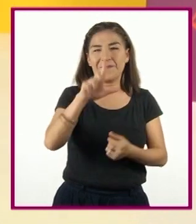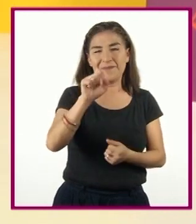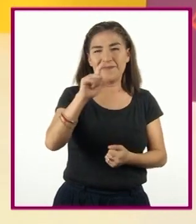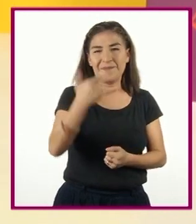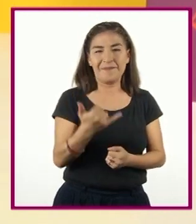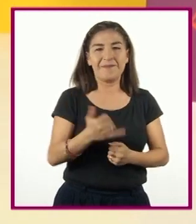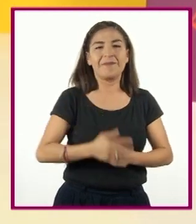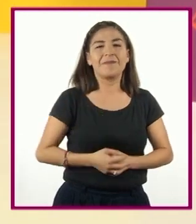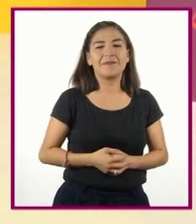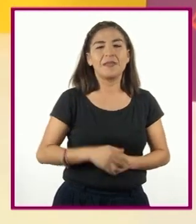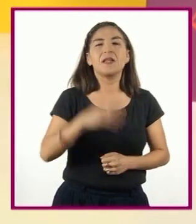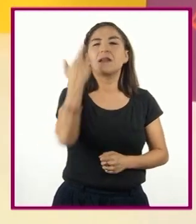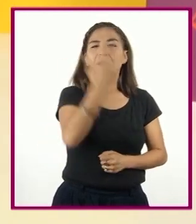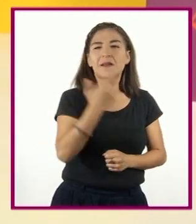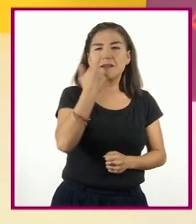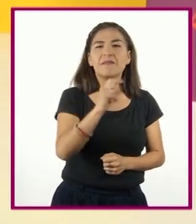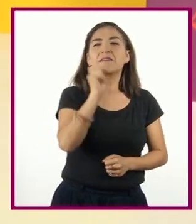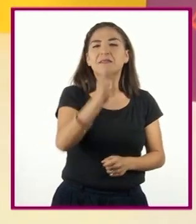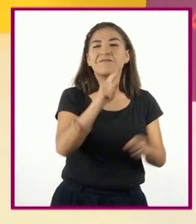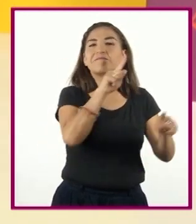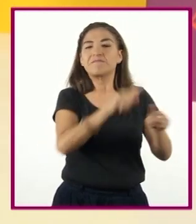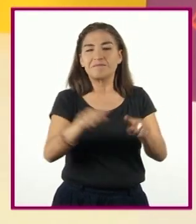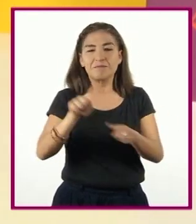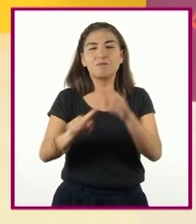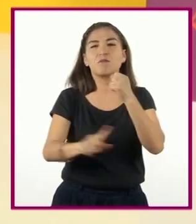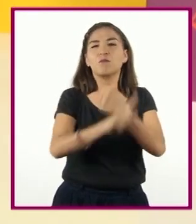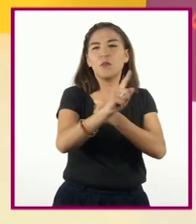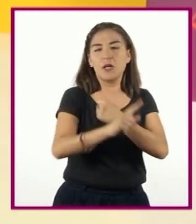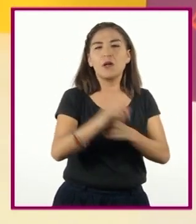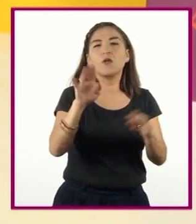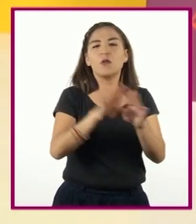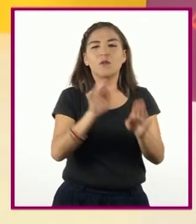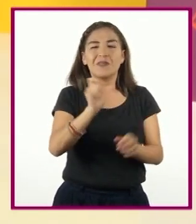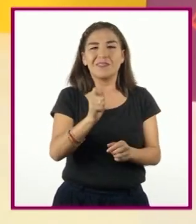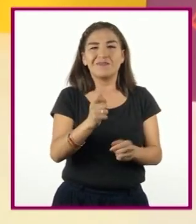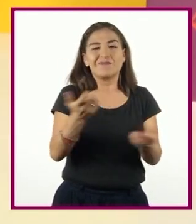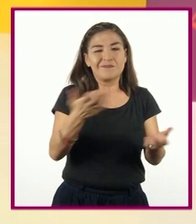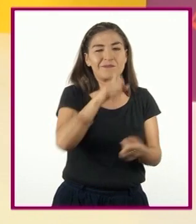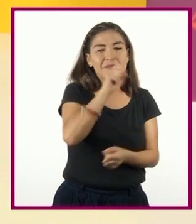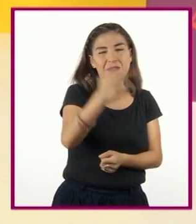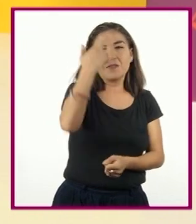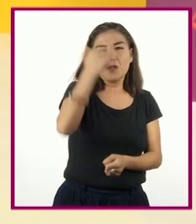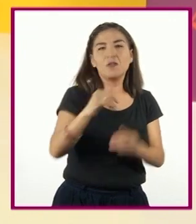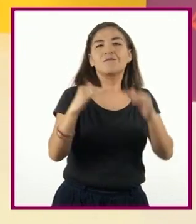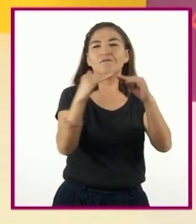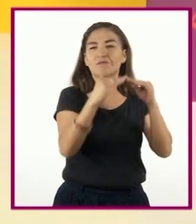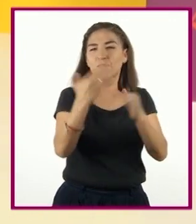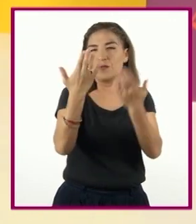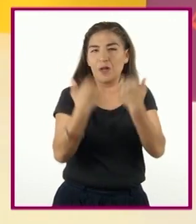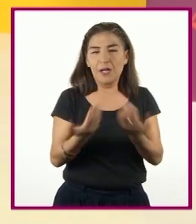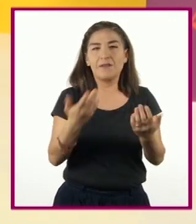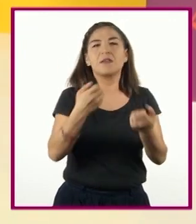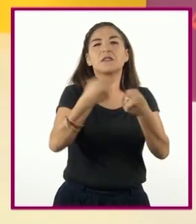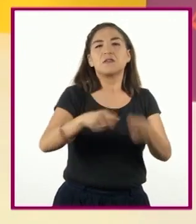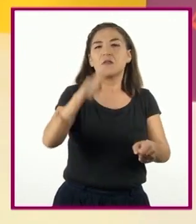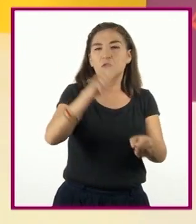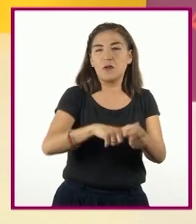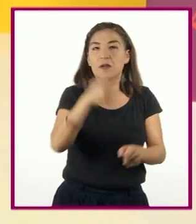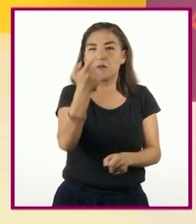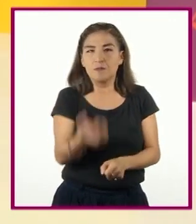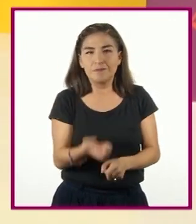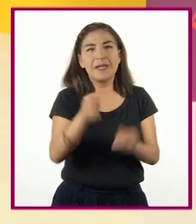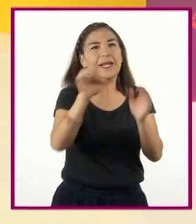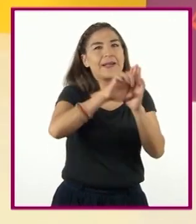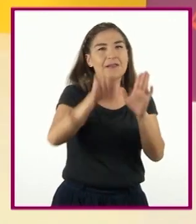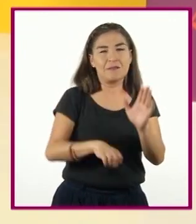Leslie. Revisaremos que hay diferentes problemas motivados por la desigualdad. La desigualdad socioeconómica, por